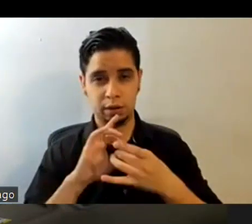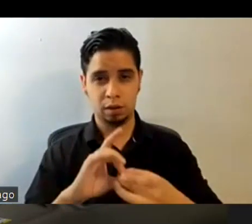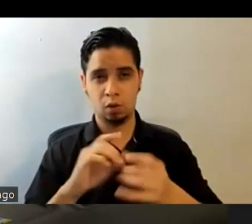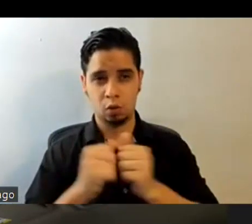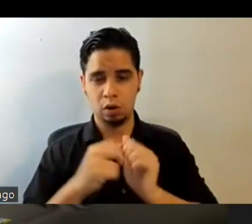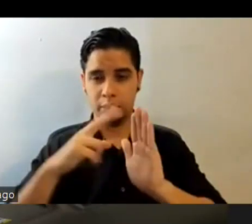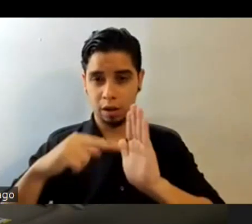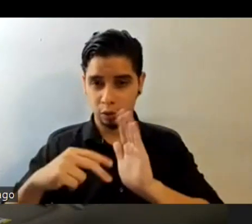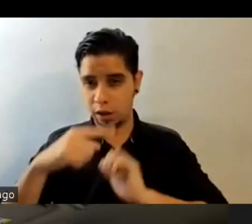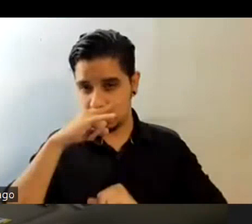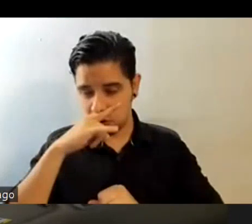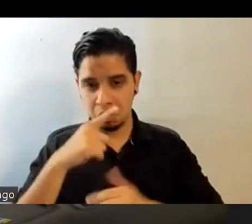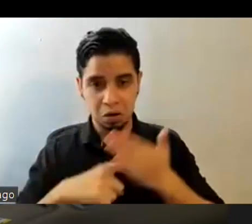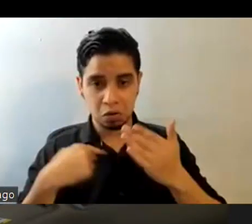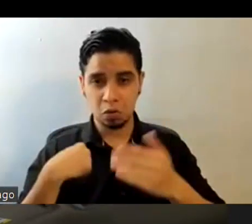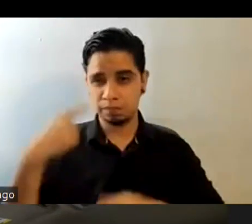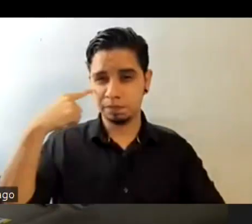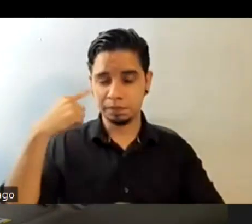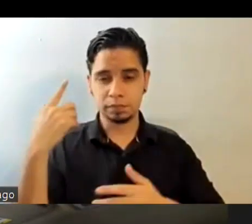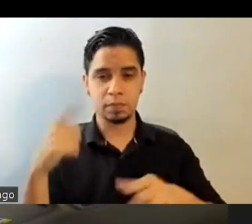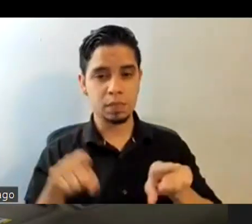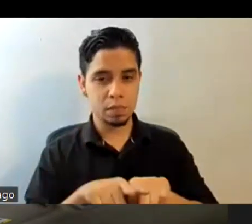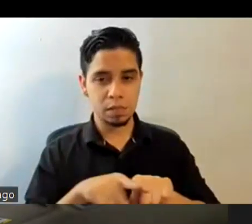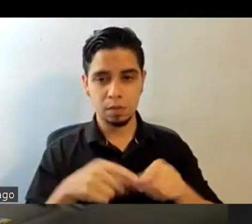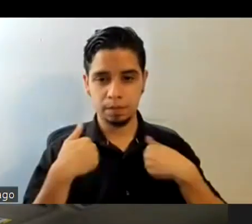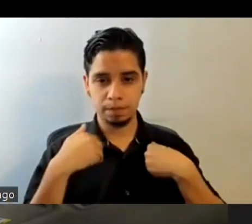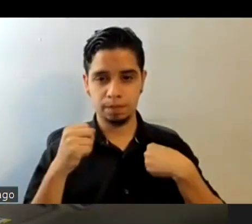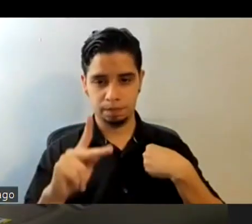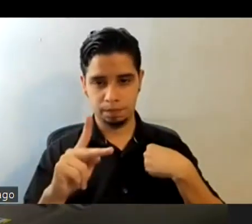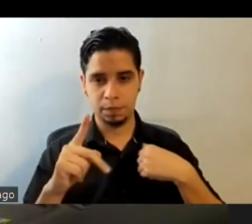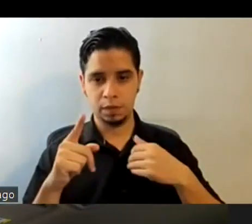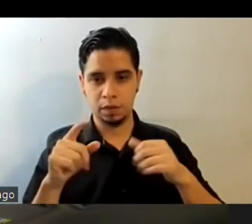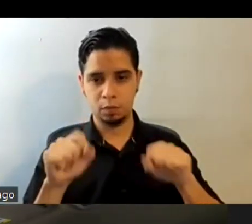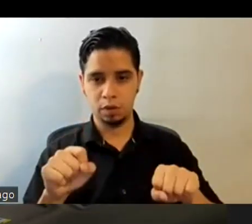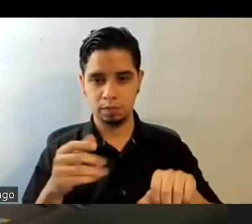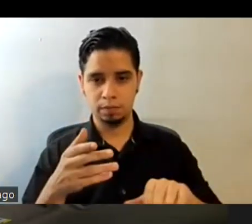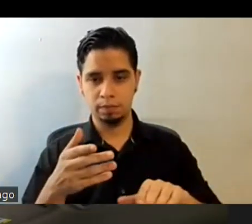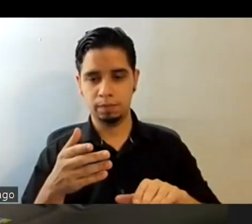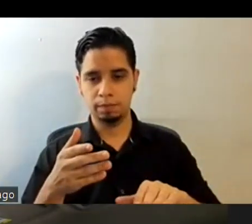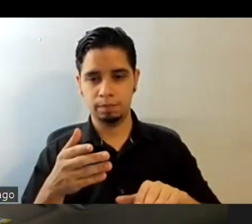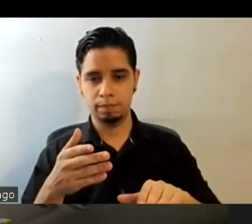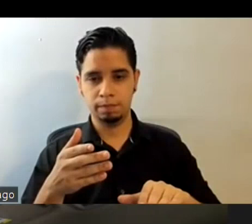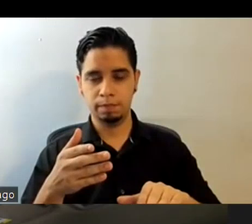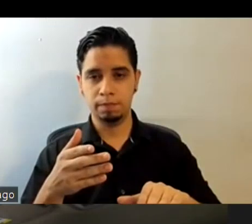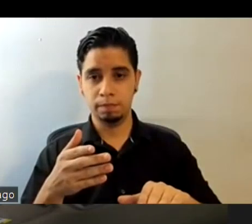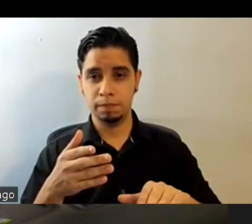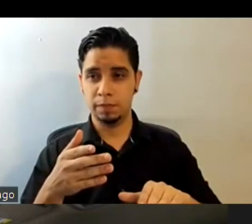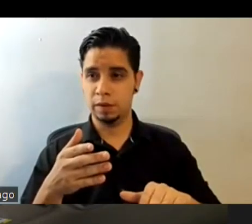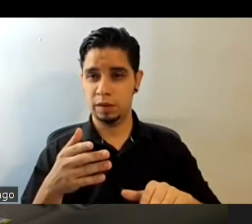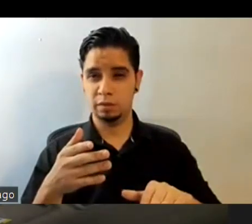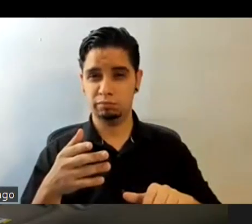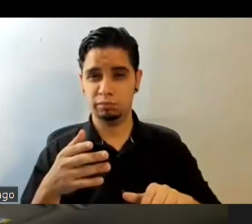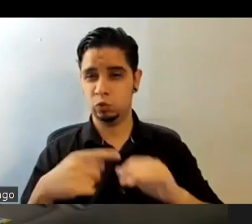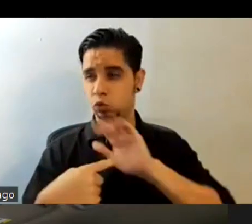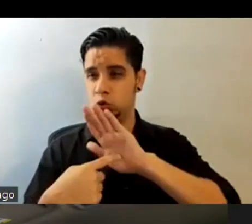infantil. Así que yo digo, y también tuve la oportunidad de desarrollarme en editoriales de España.